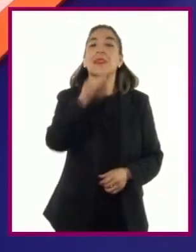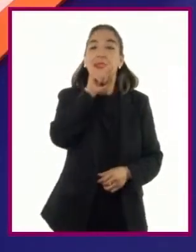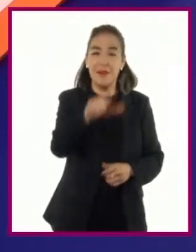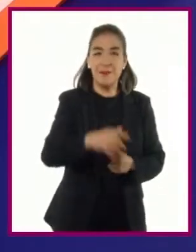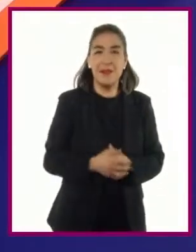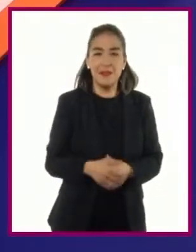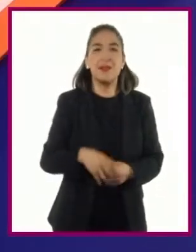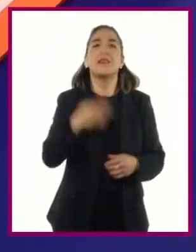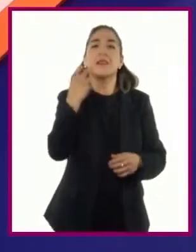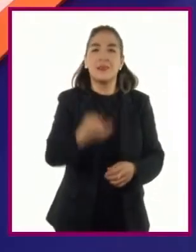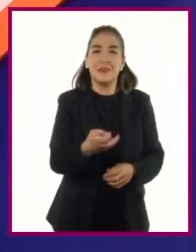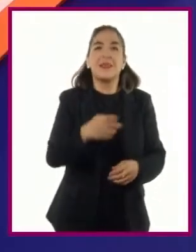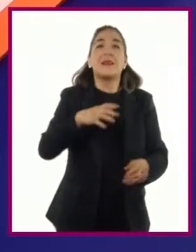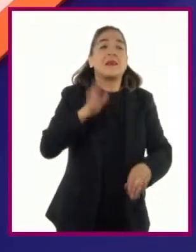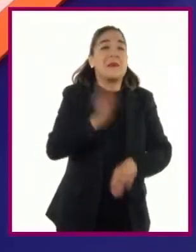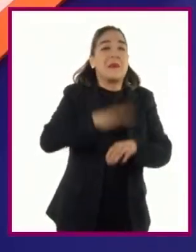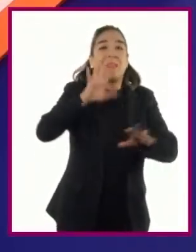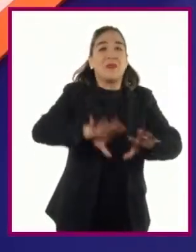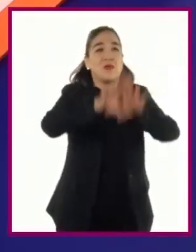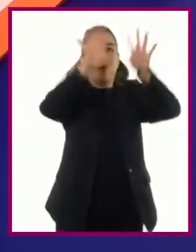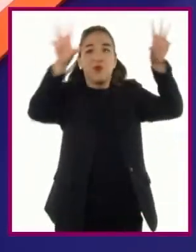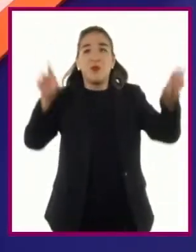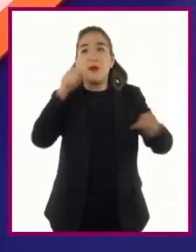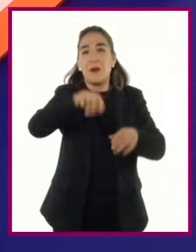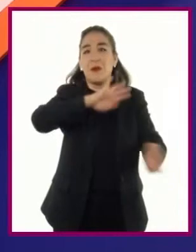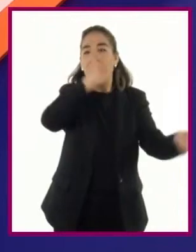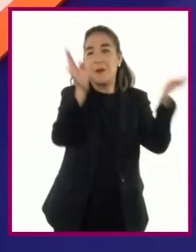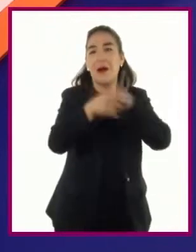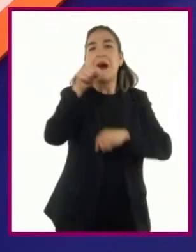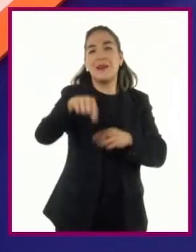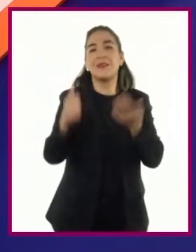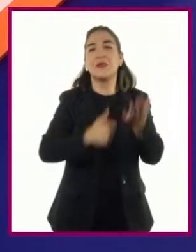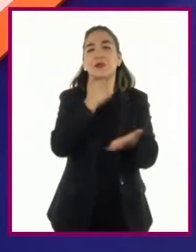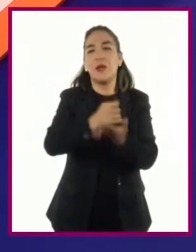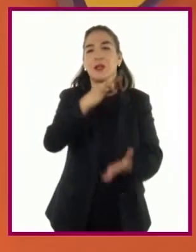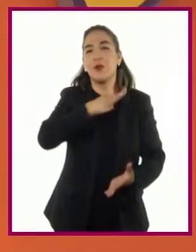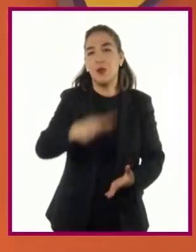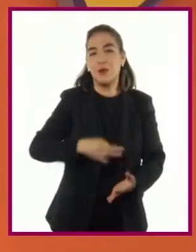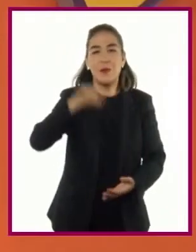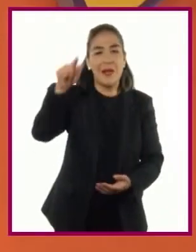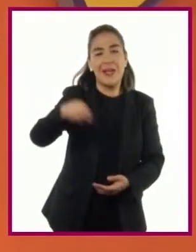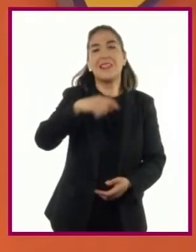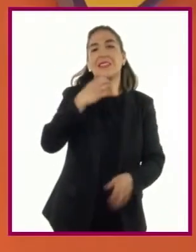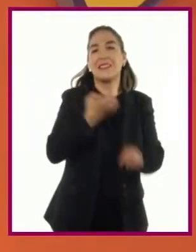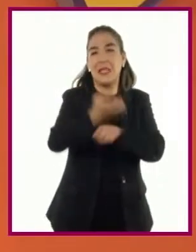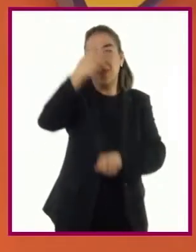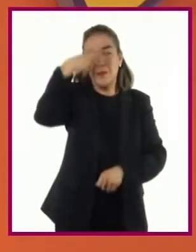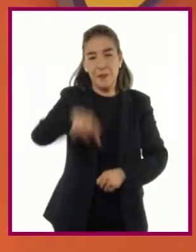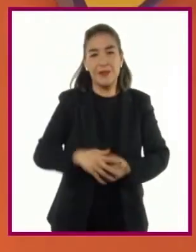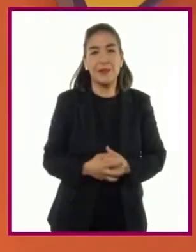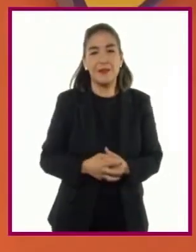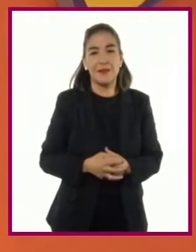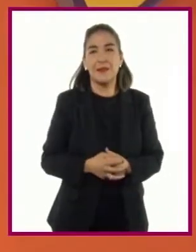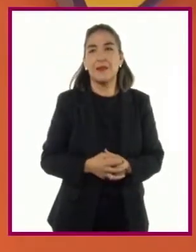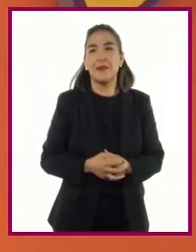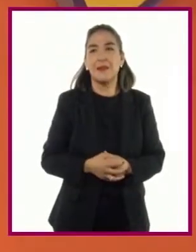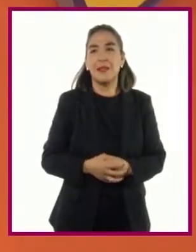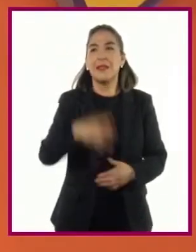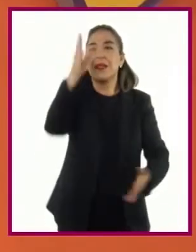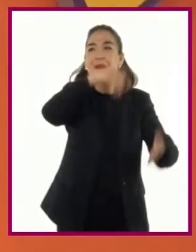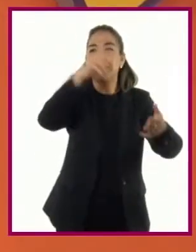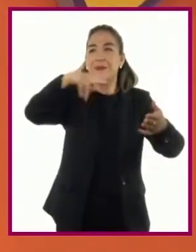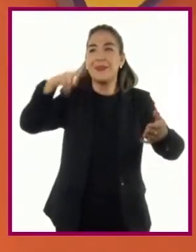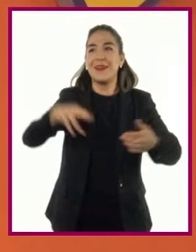Además, es el vitral más grande del mundo y se encuentra en la ciudad de Toluca, Estado de México. Un vitral es una vidriera